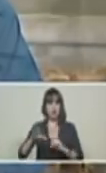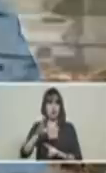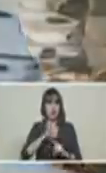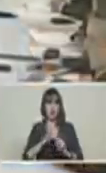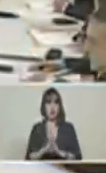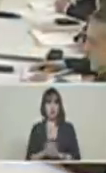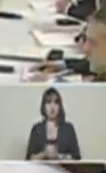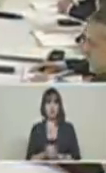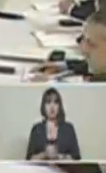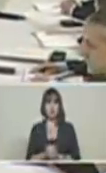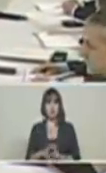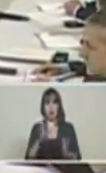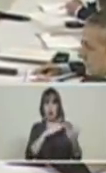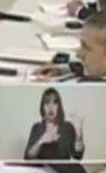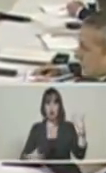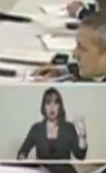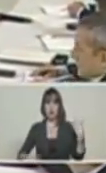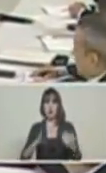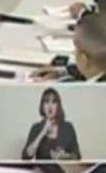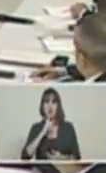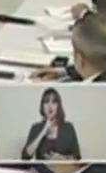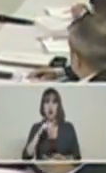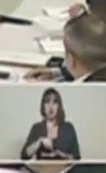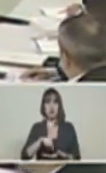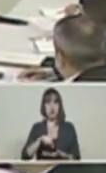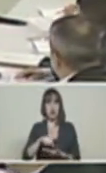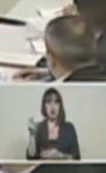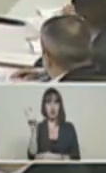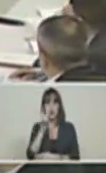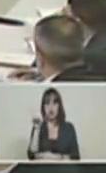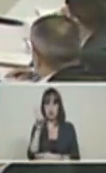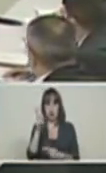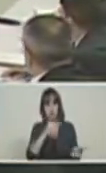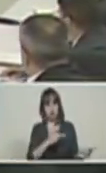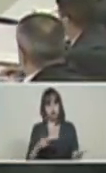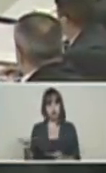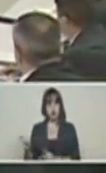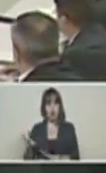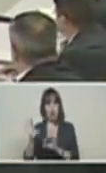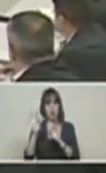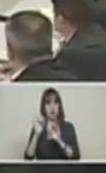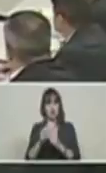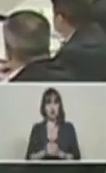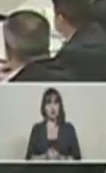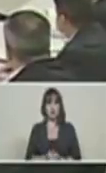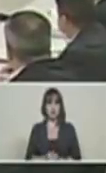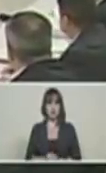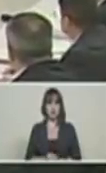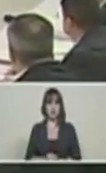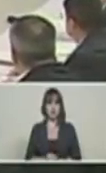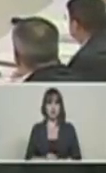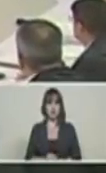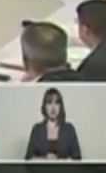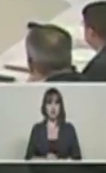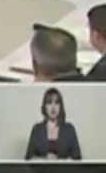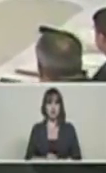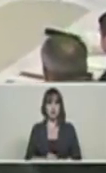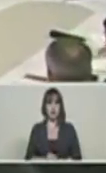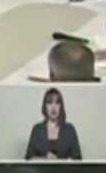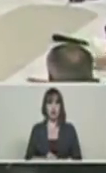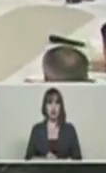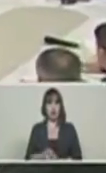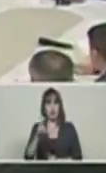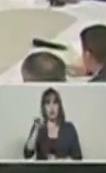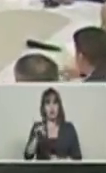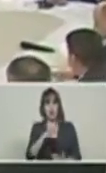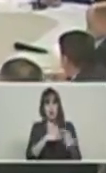el presidente del Banco Central de Venezuela, lo he invitado especialmente, doctor Calixto Ortega, el presidente